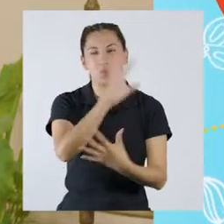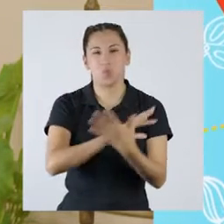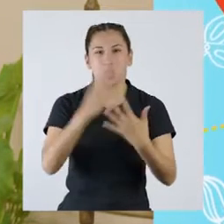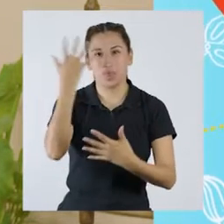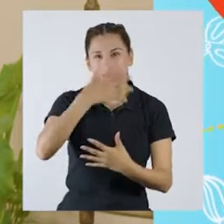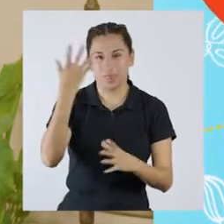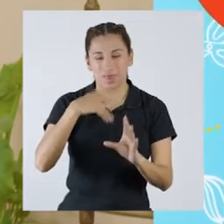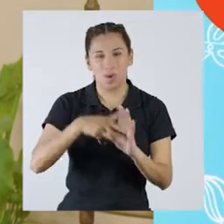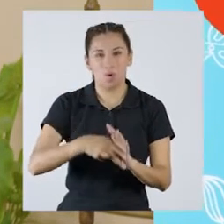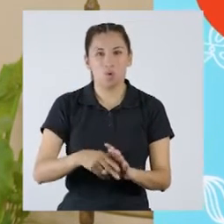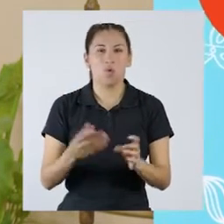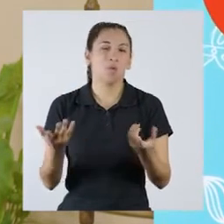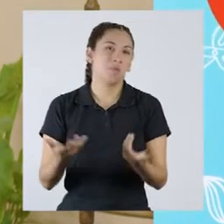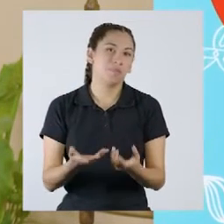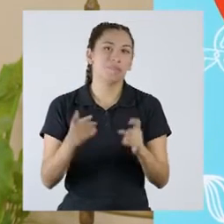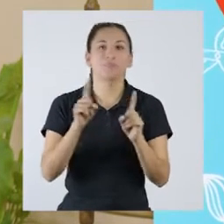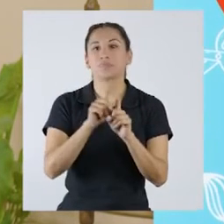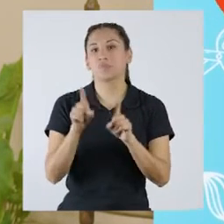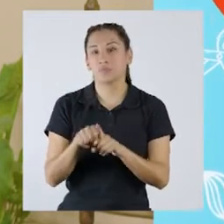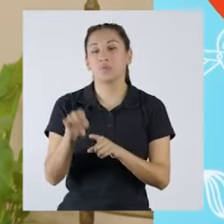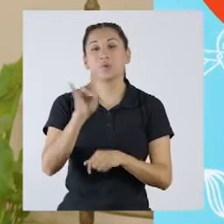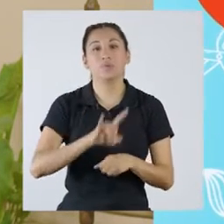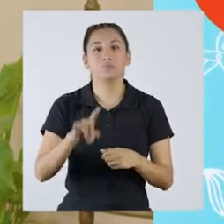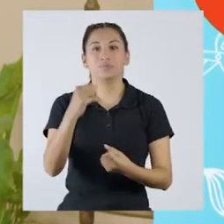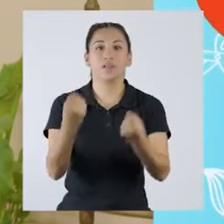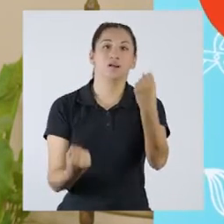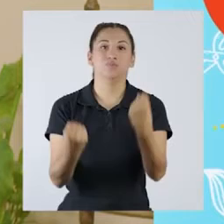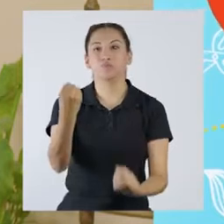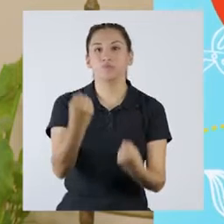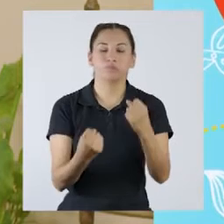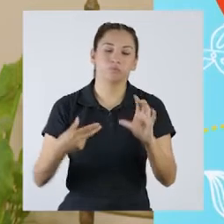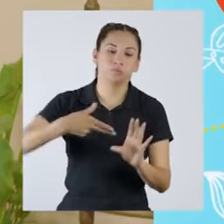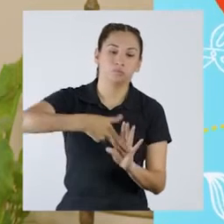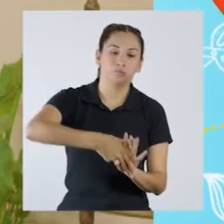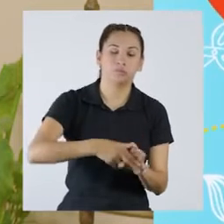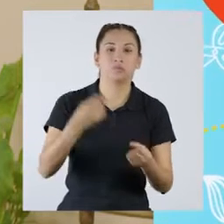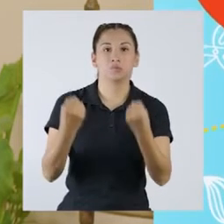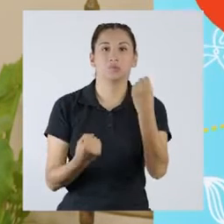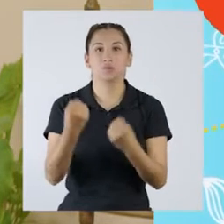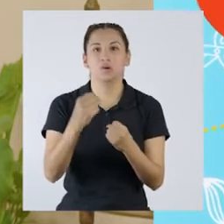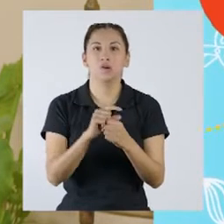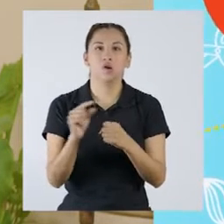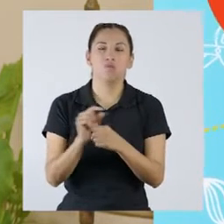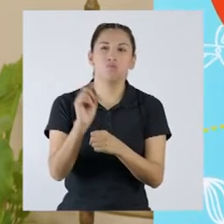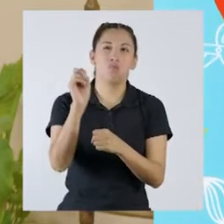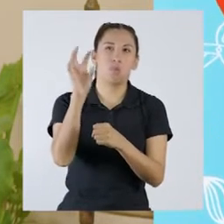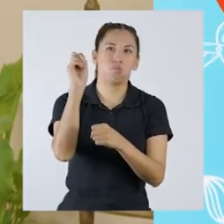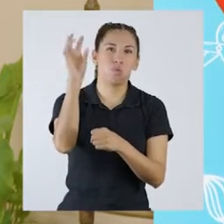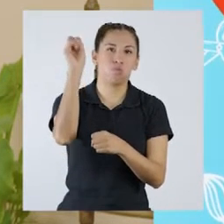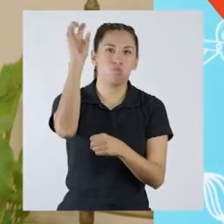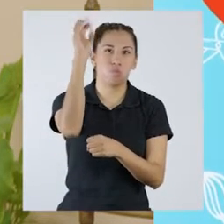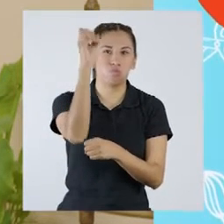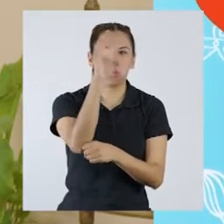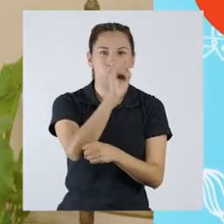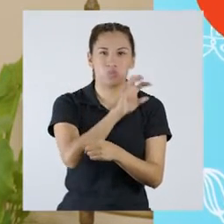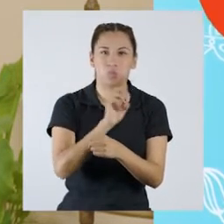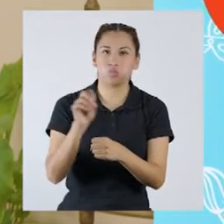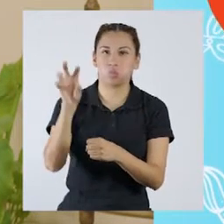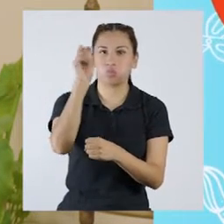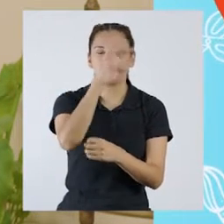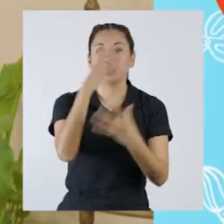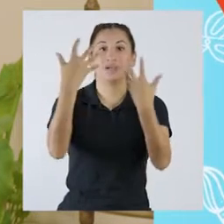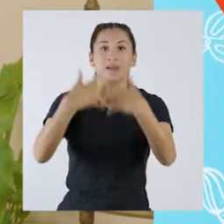combustibles fósiles, como el petróleo que usamos para los automóviles, las industrias, etc., y